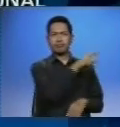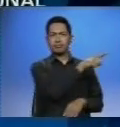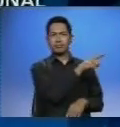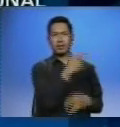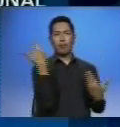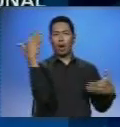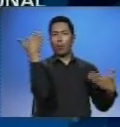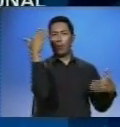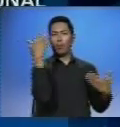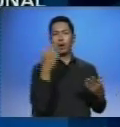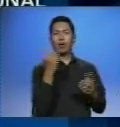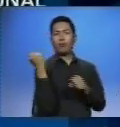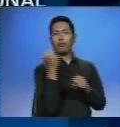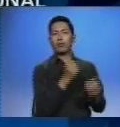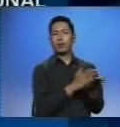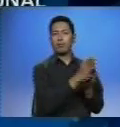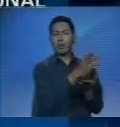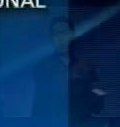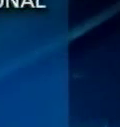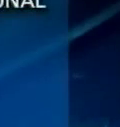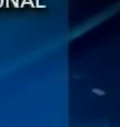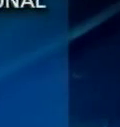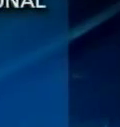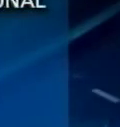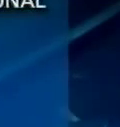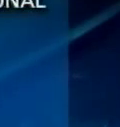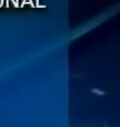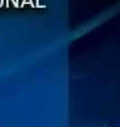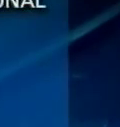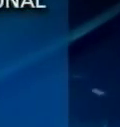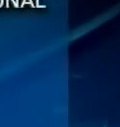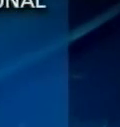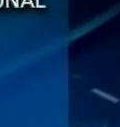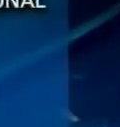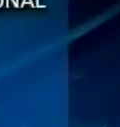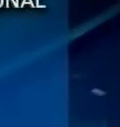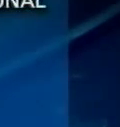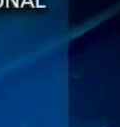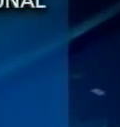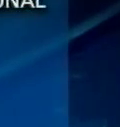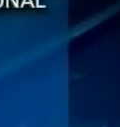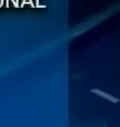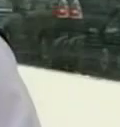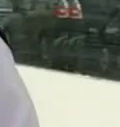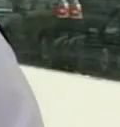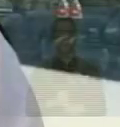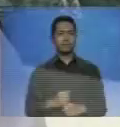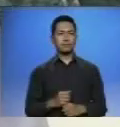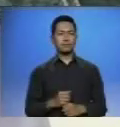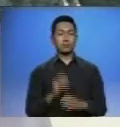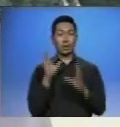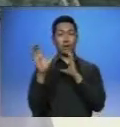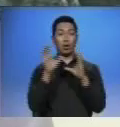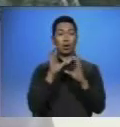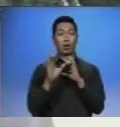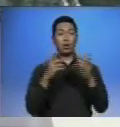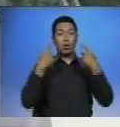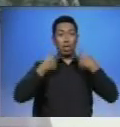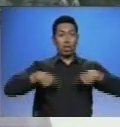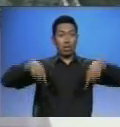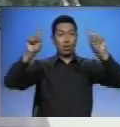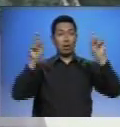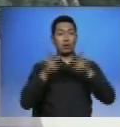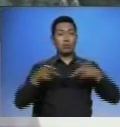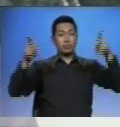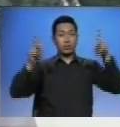en contra de Fundamedios y a favor de su intervención inconstitucional por la SECOM. El comunicado lo difundió